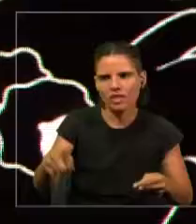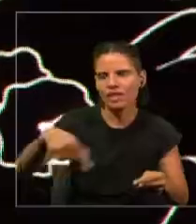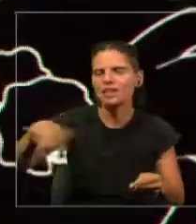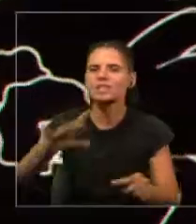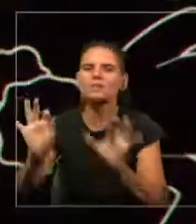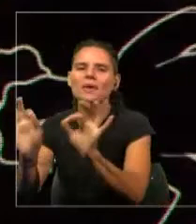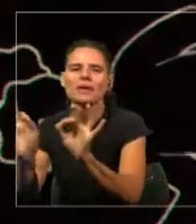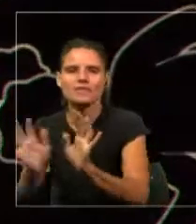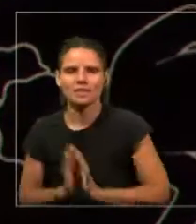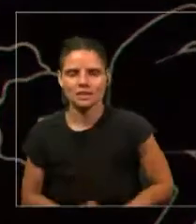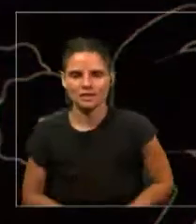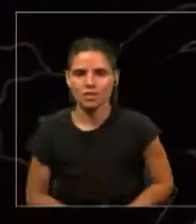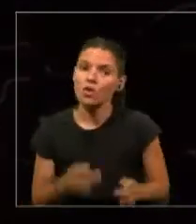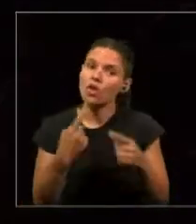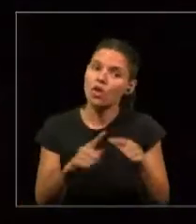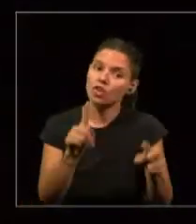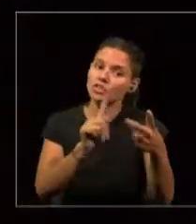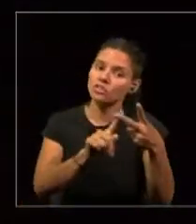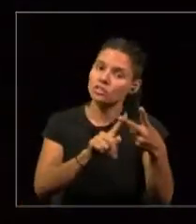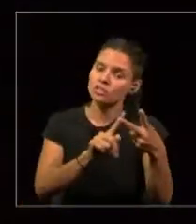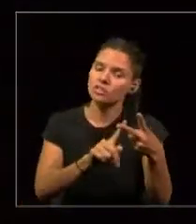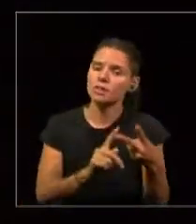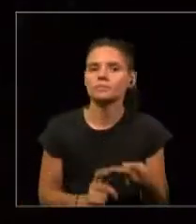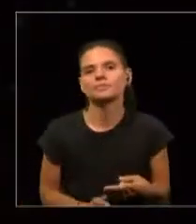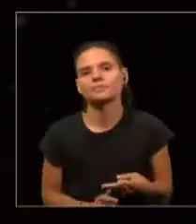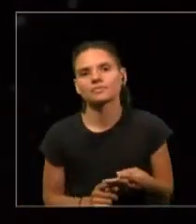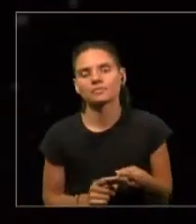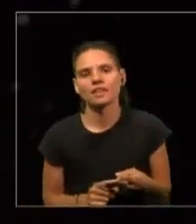contar. Otra modalidad, quizás,